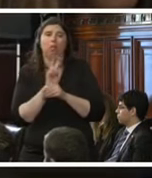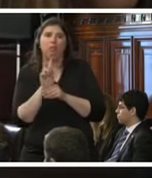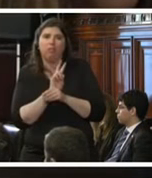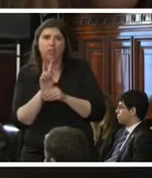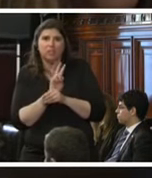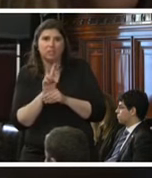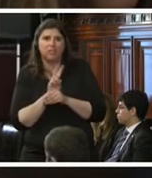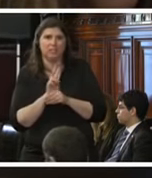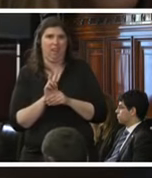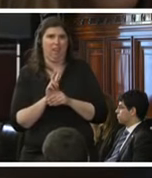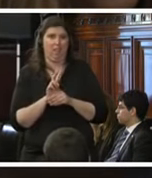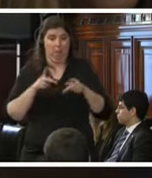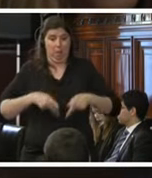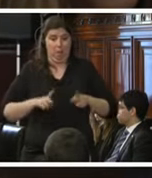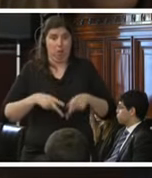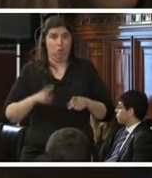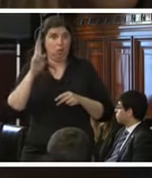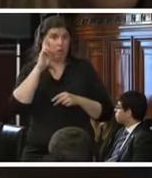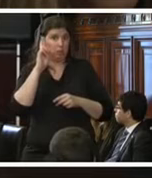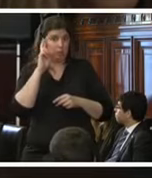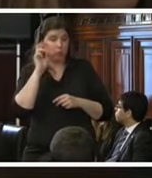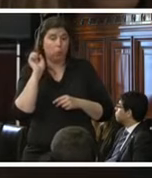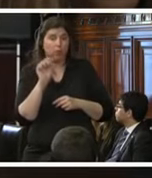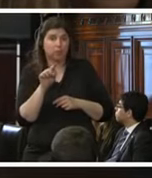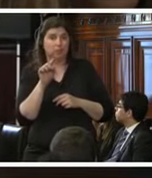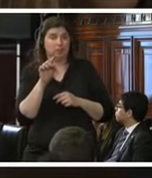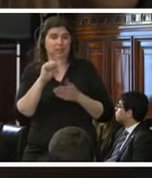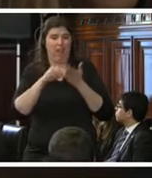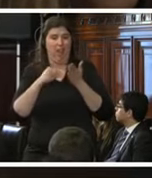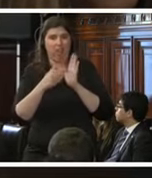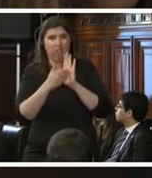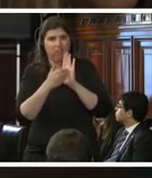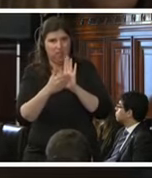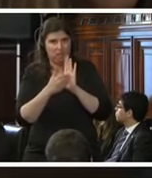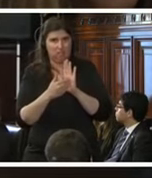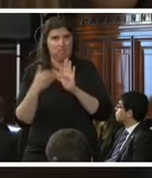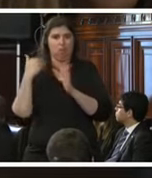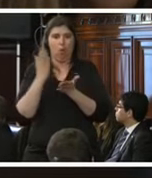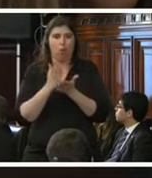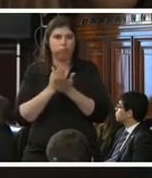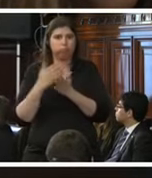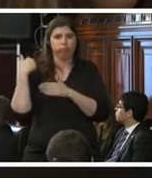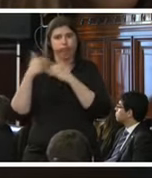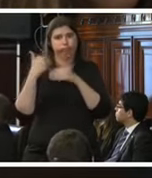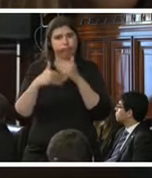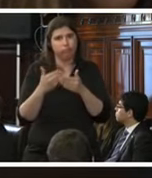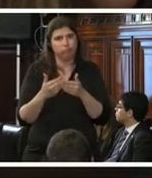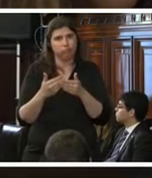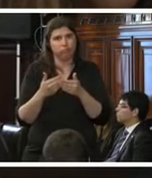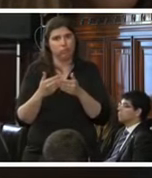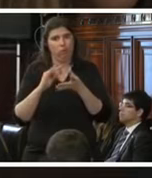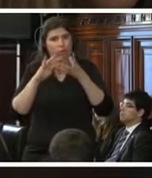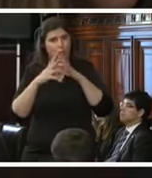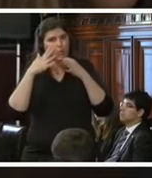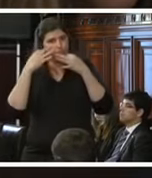los mecanismos de respeto a estas garantías constitucionales y procesales en debida forma.